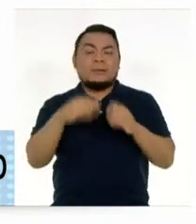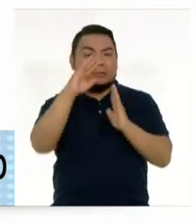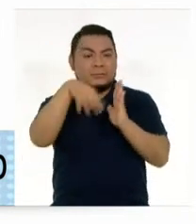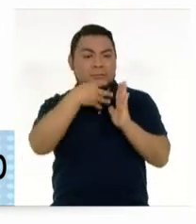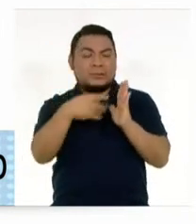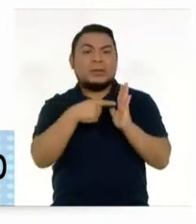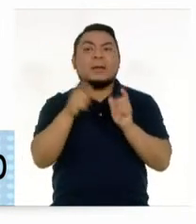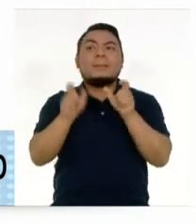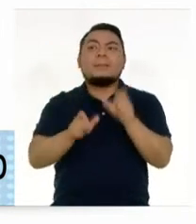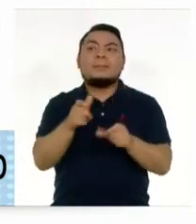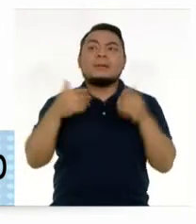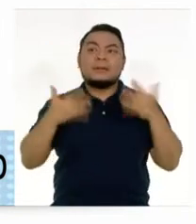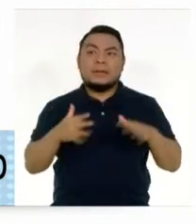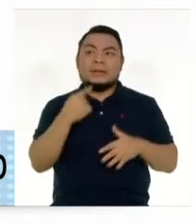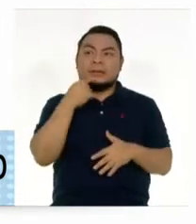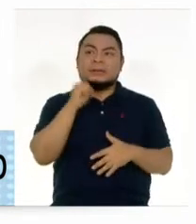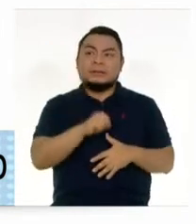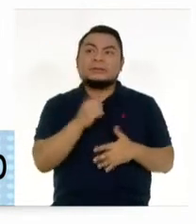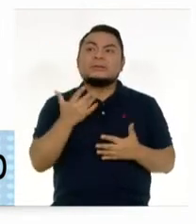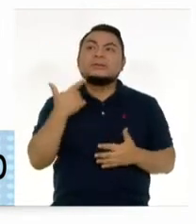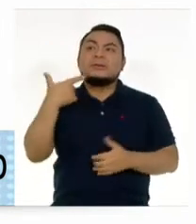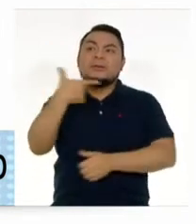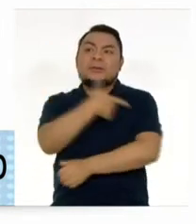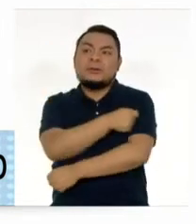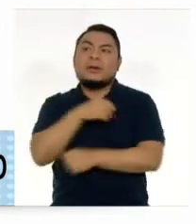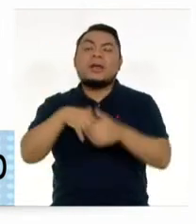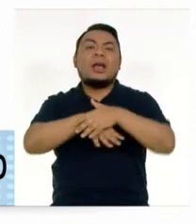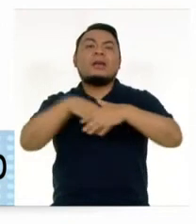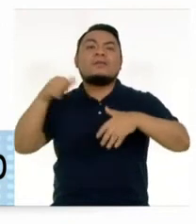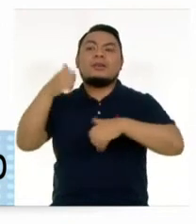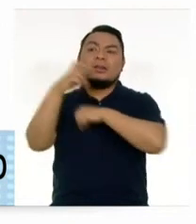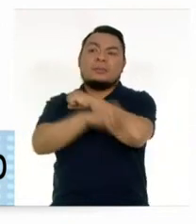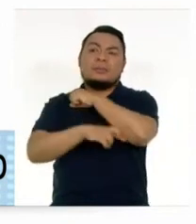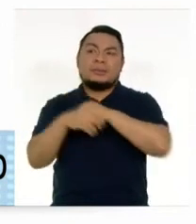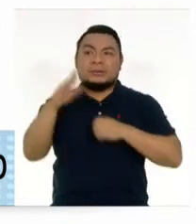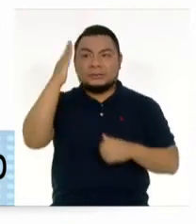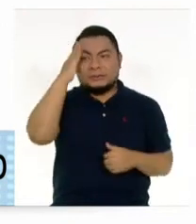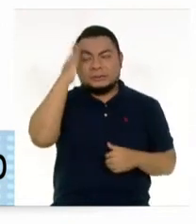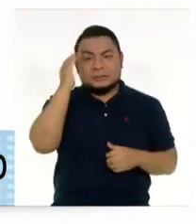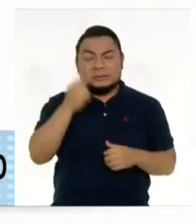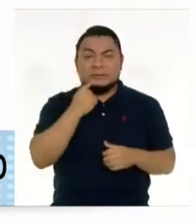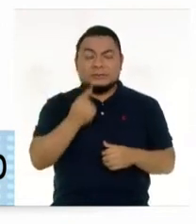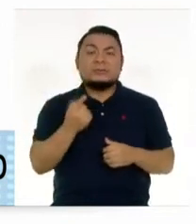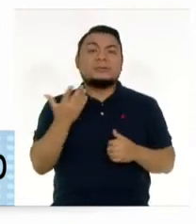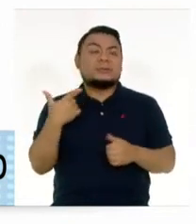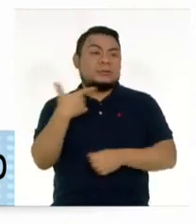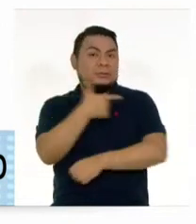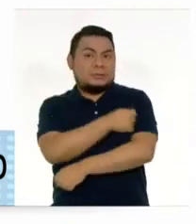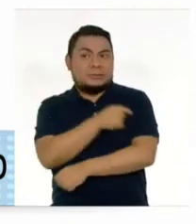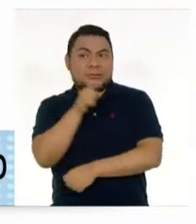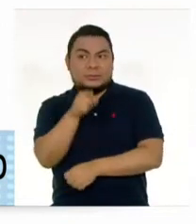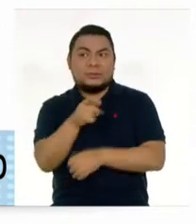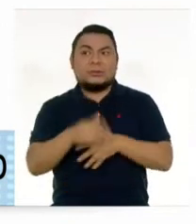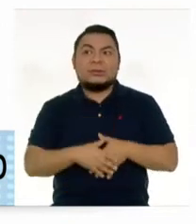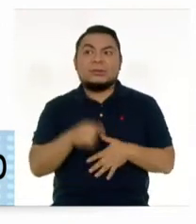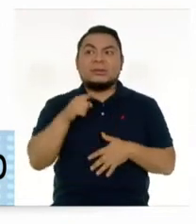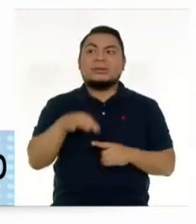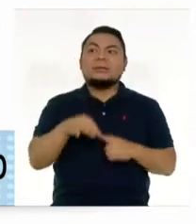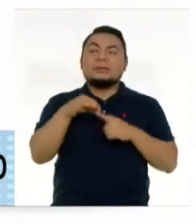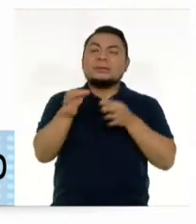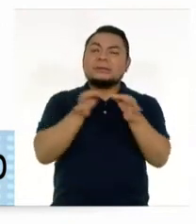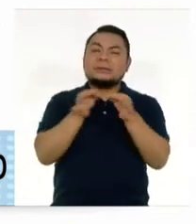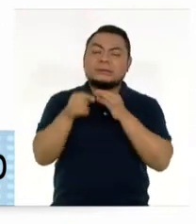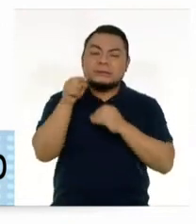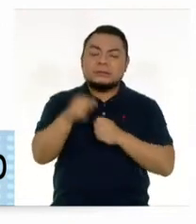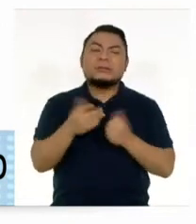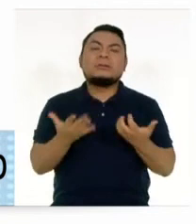para personas que han sido inoculados fuera de nuestro país. Ya lo sabe, pongo el hombro, entra usted especificando,